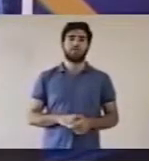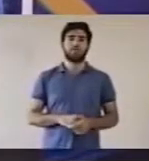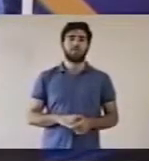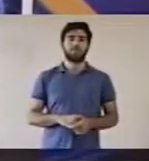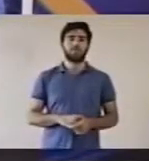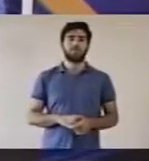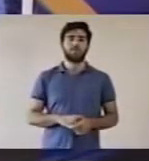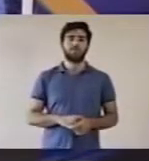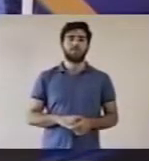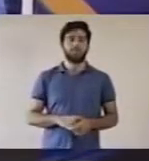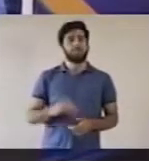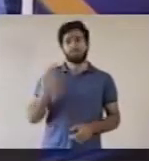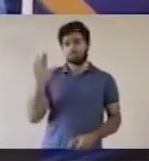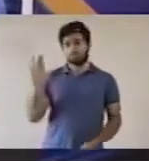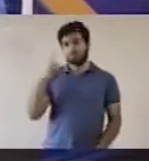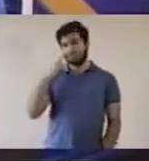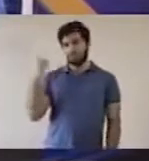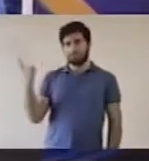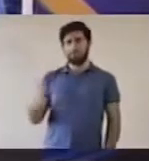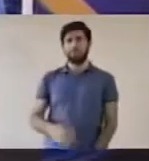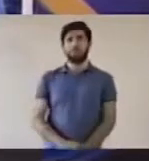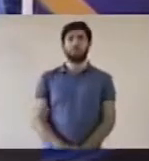Rasnapari, Rasnapari,